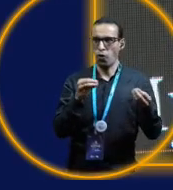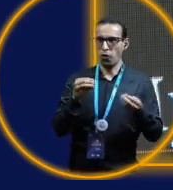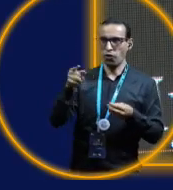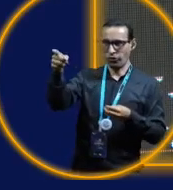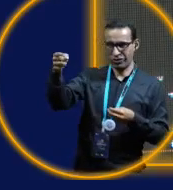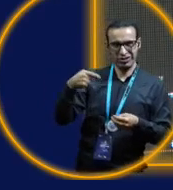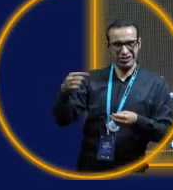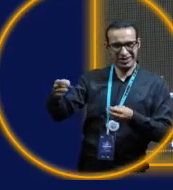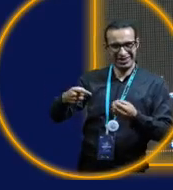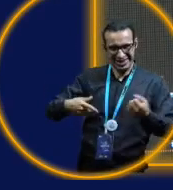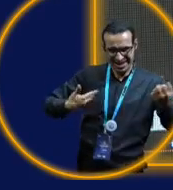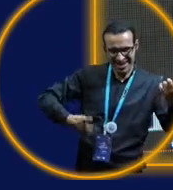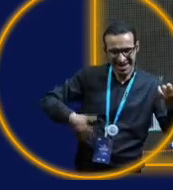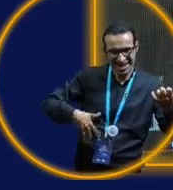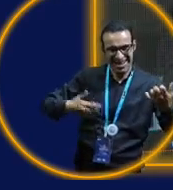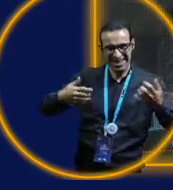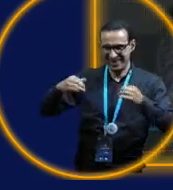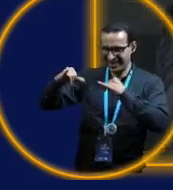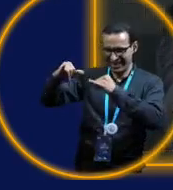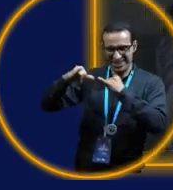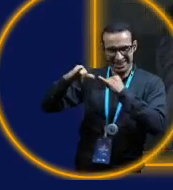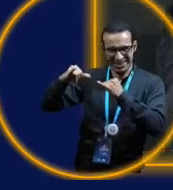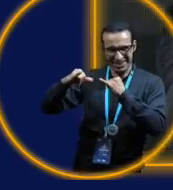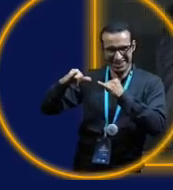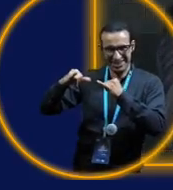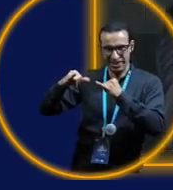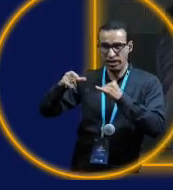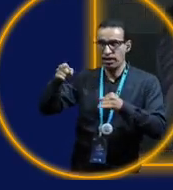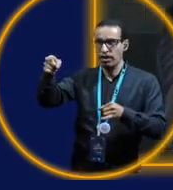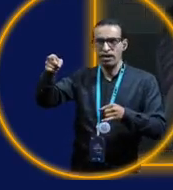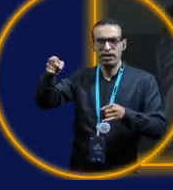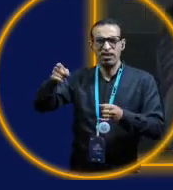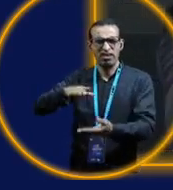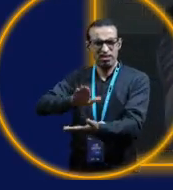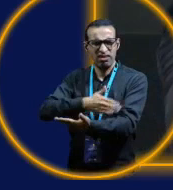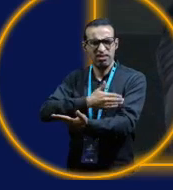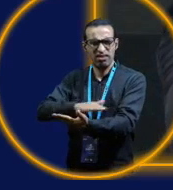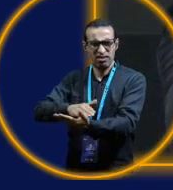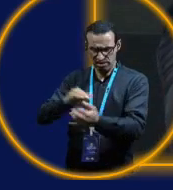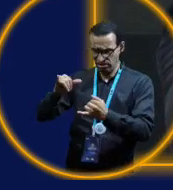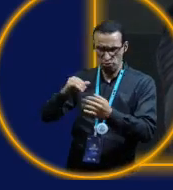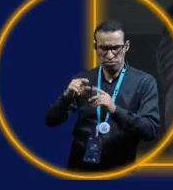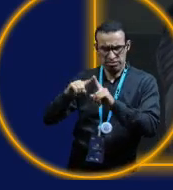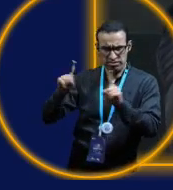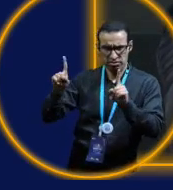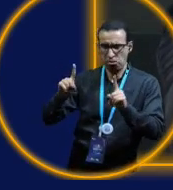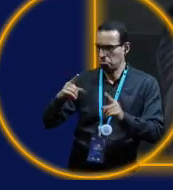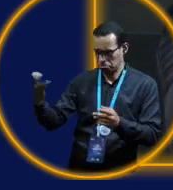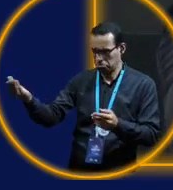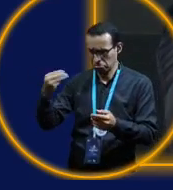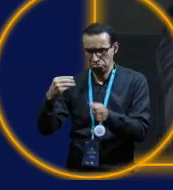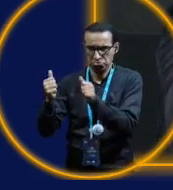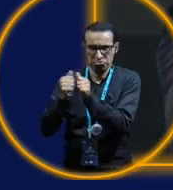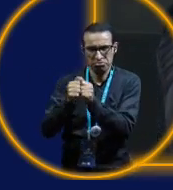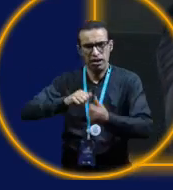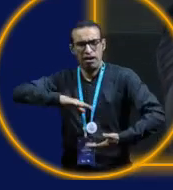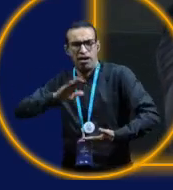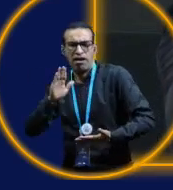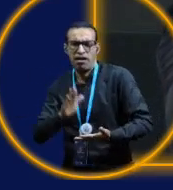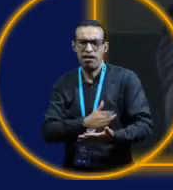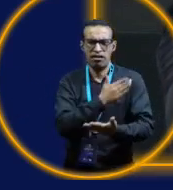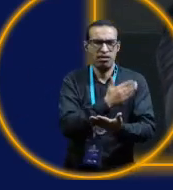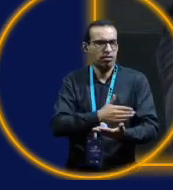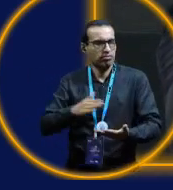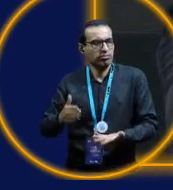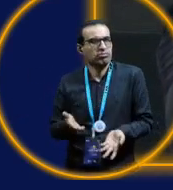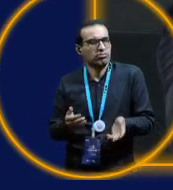del trabajo en sí mismo y hablando un poco de mí mismo Ahora yo he encontrado que en la medida que he crecido